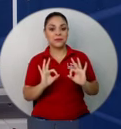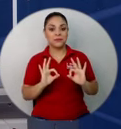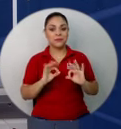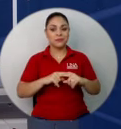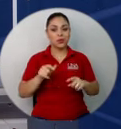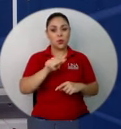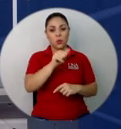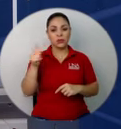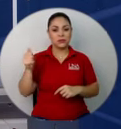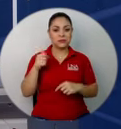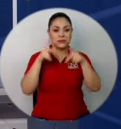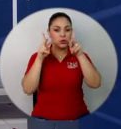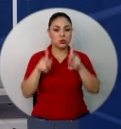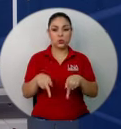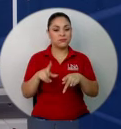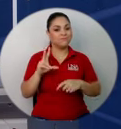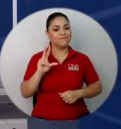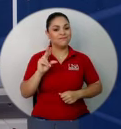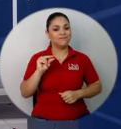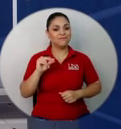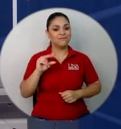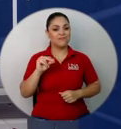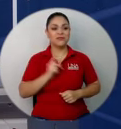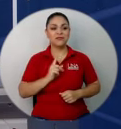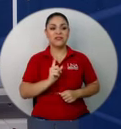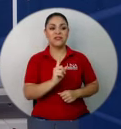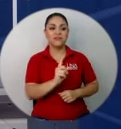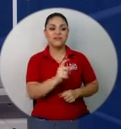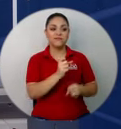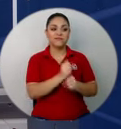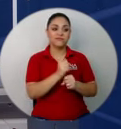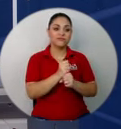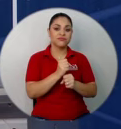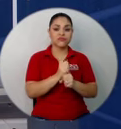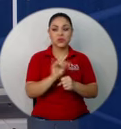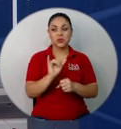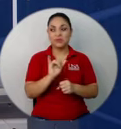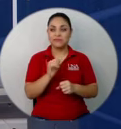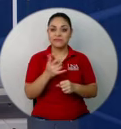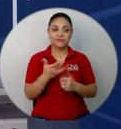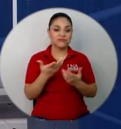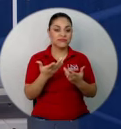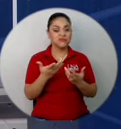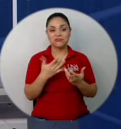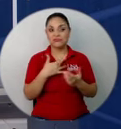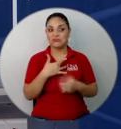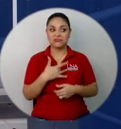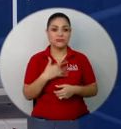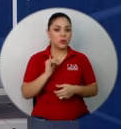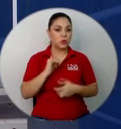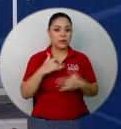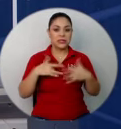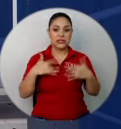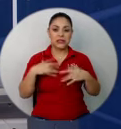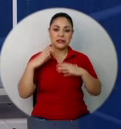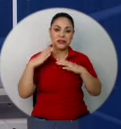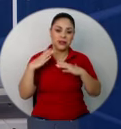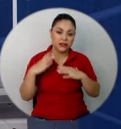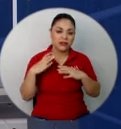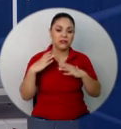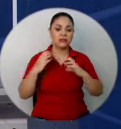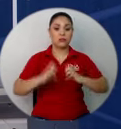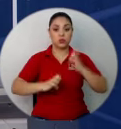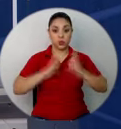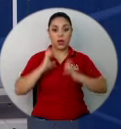hay otras que no, hay otras para quienes llegar a trabajar no es exactamente una gran felicidad y más bien se convierte en una carga